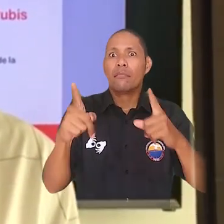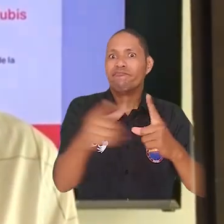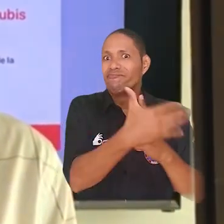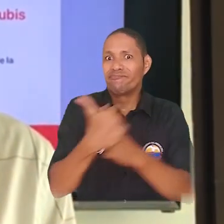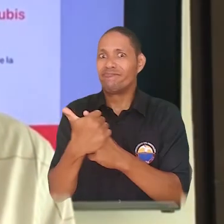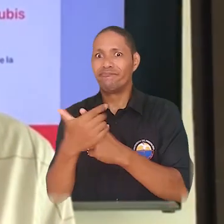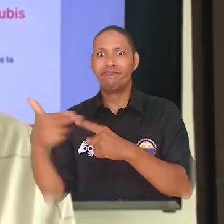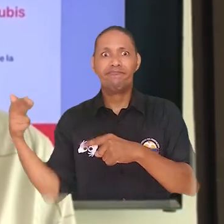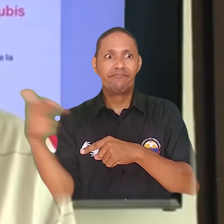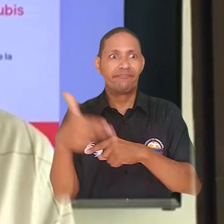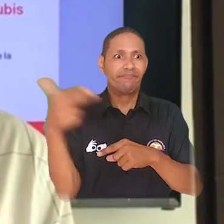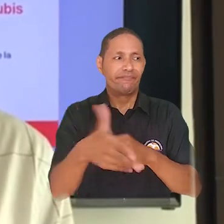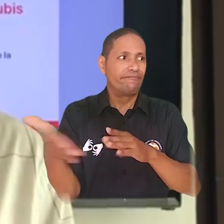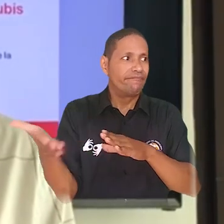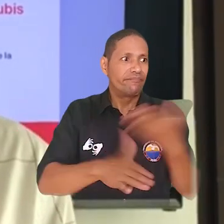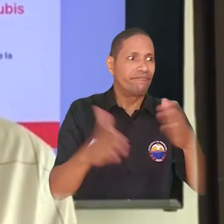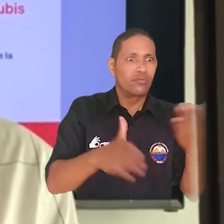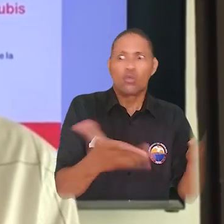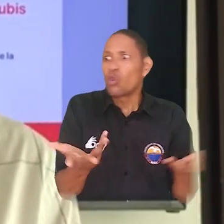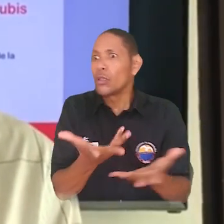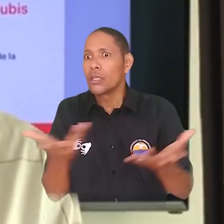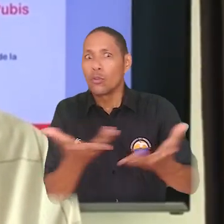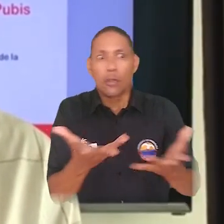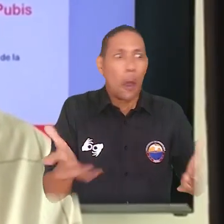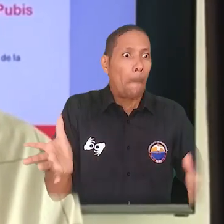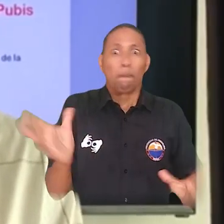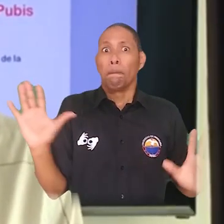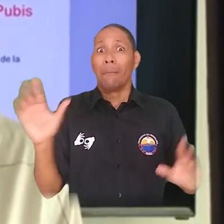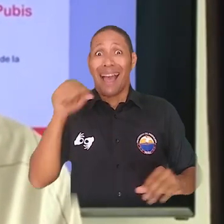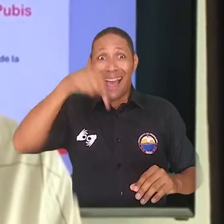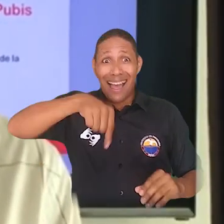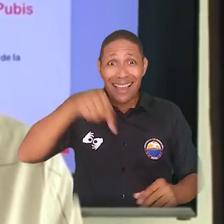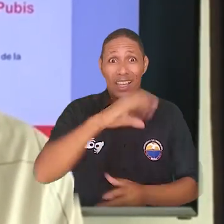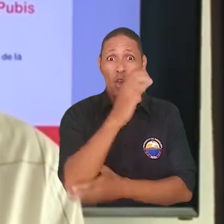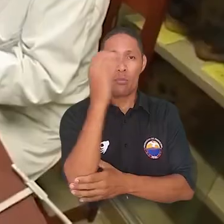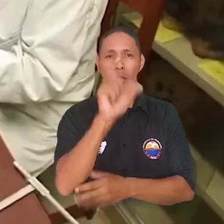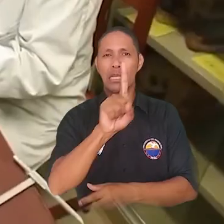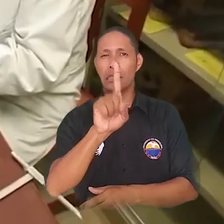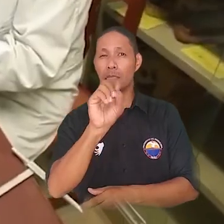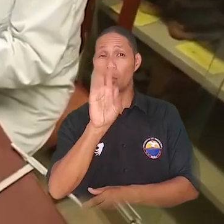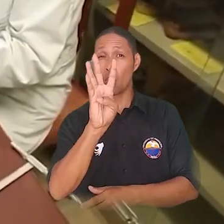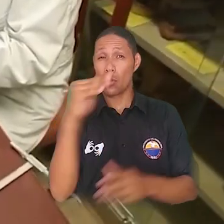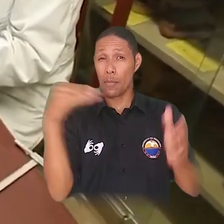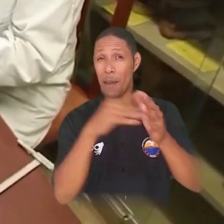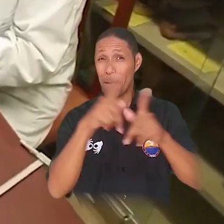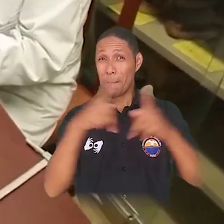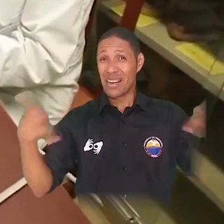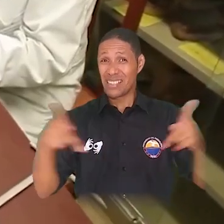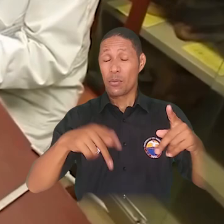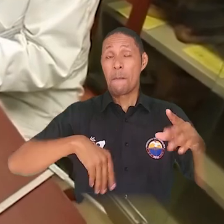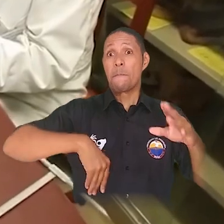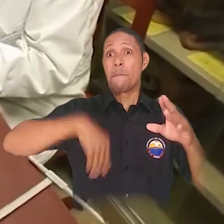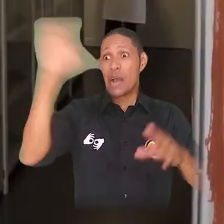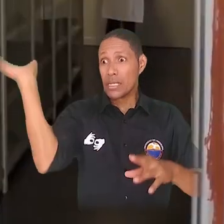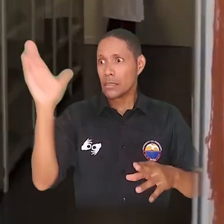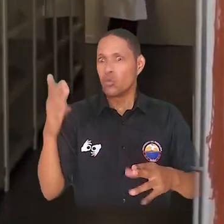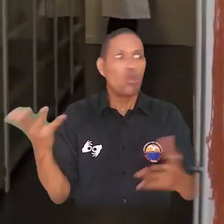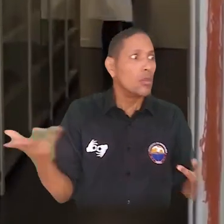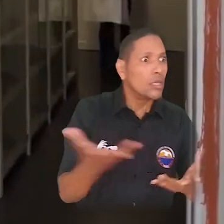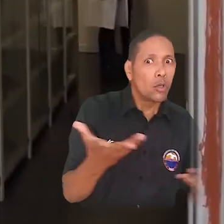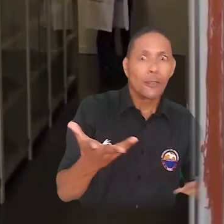personas desaparecidas. Saben que en nuestro país tenemos más de 104.000 personas que han sido registradas como desaparecidas, y